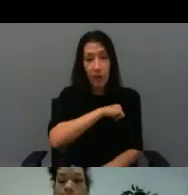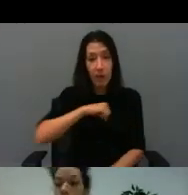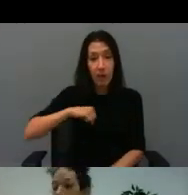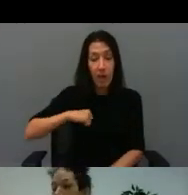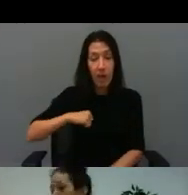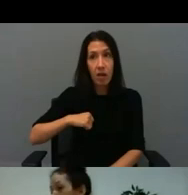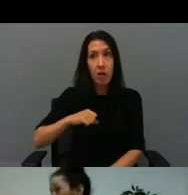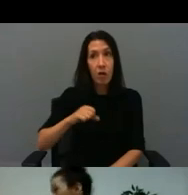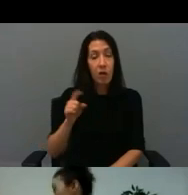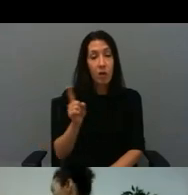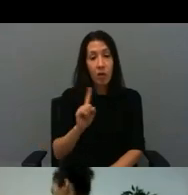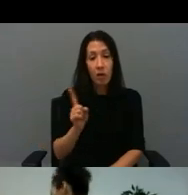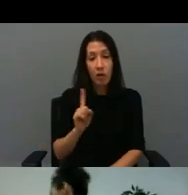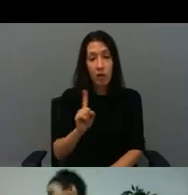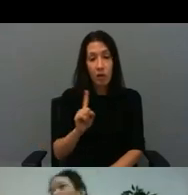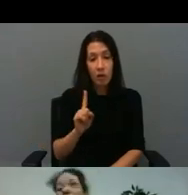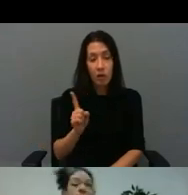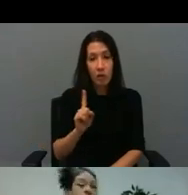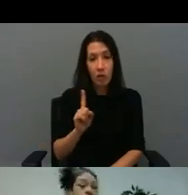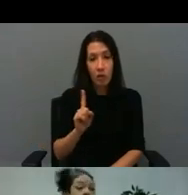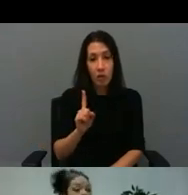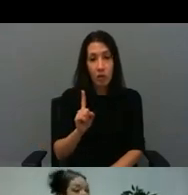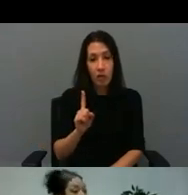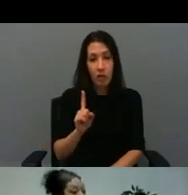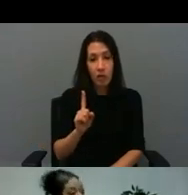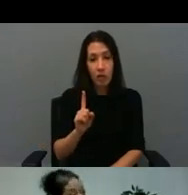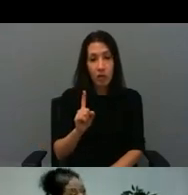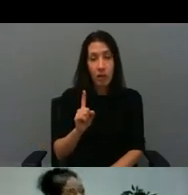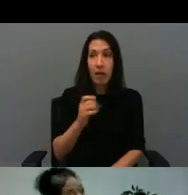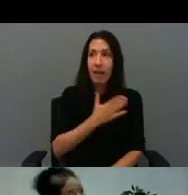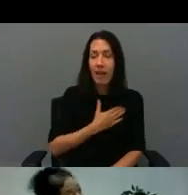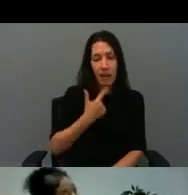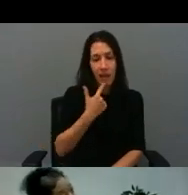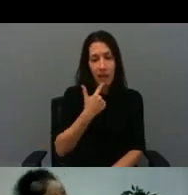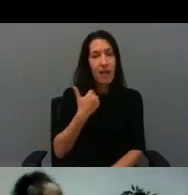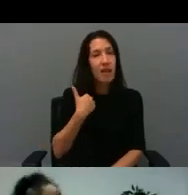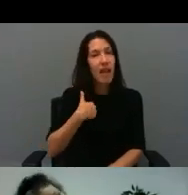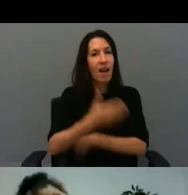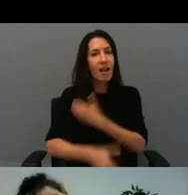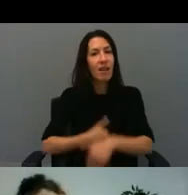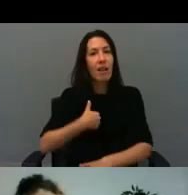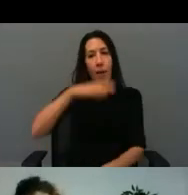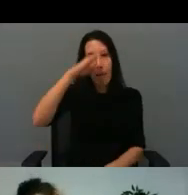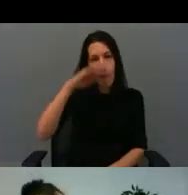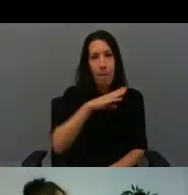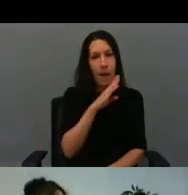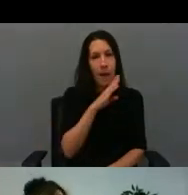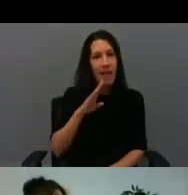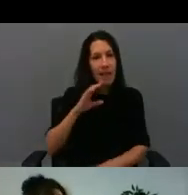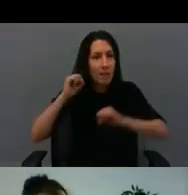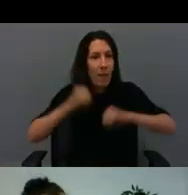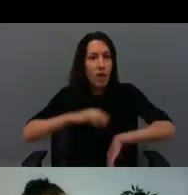debería tener cuando los padres ya están enfermos o ya no pueden,